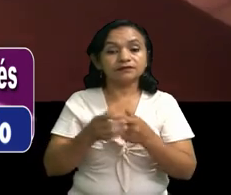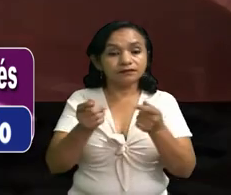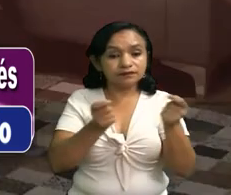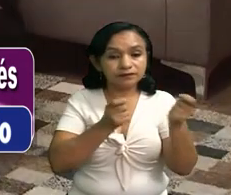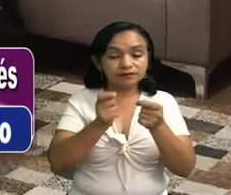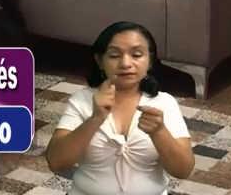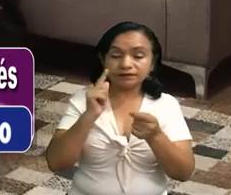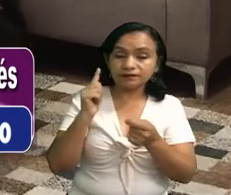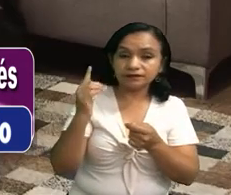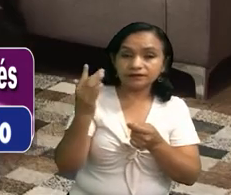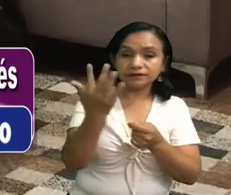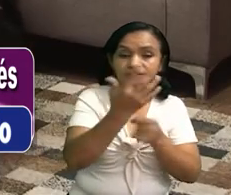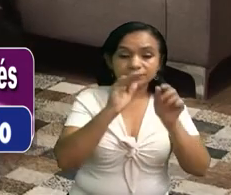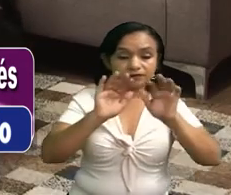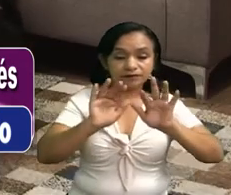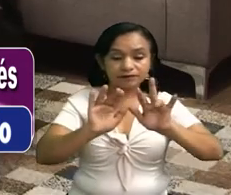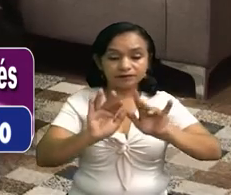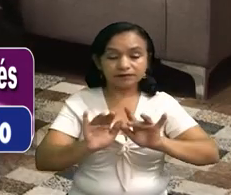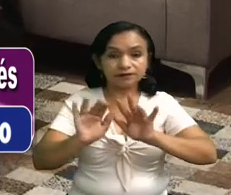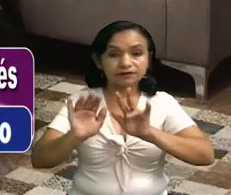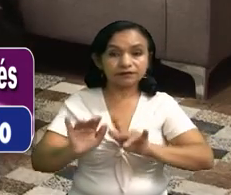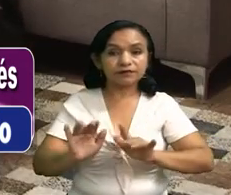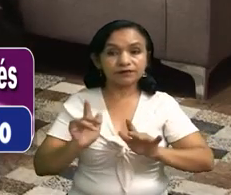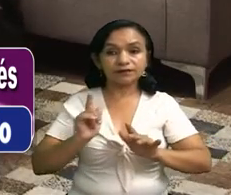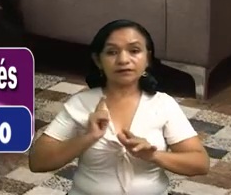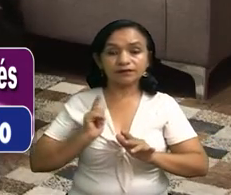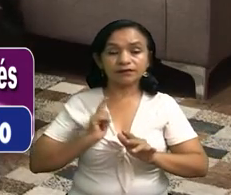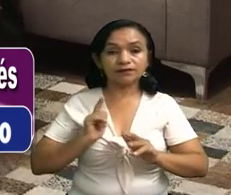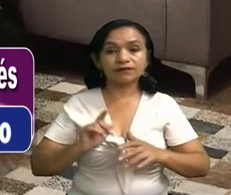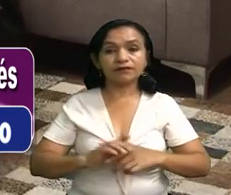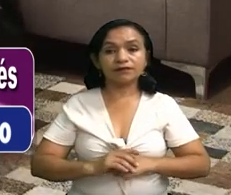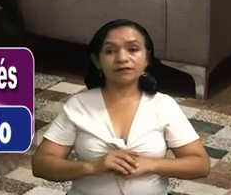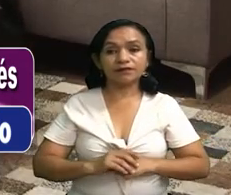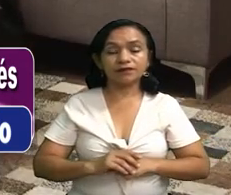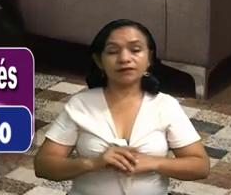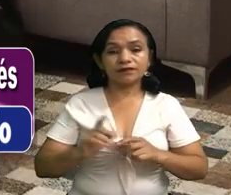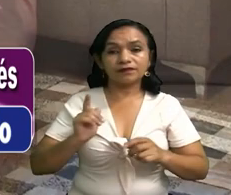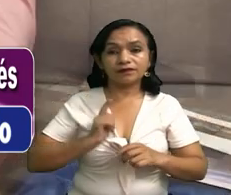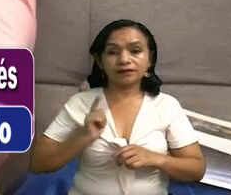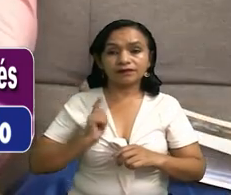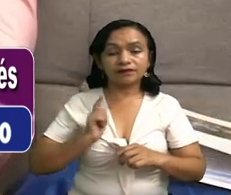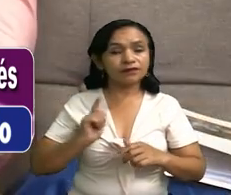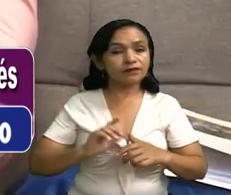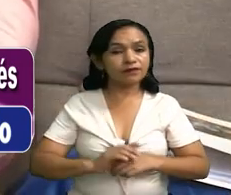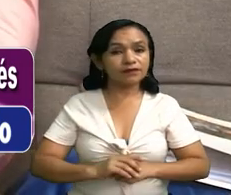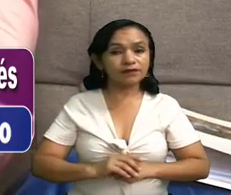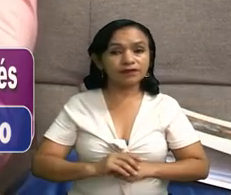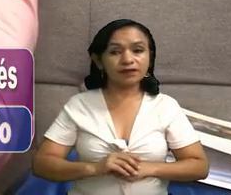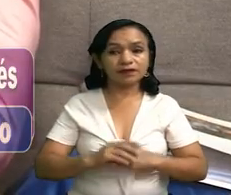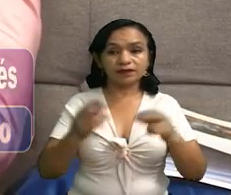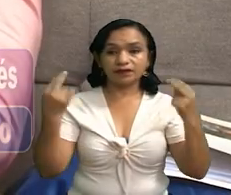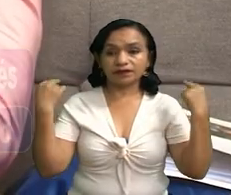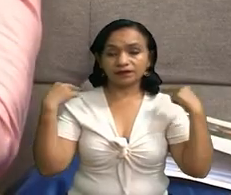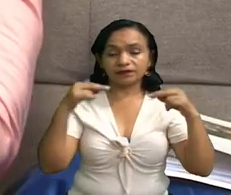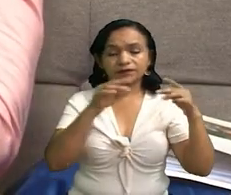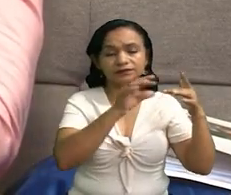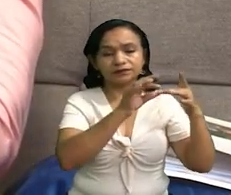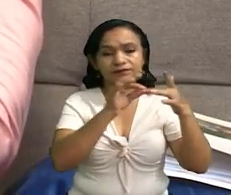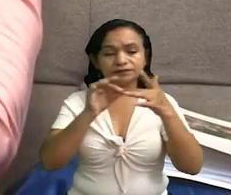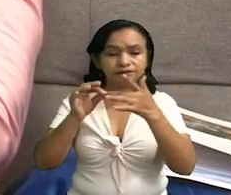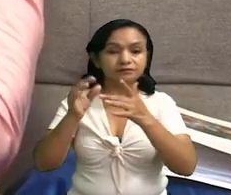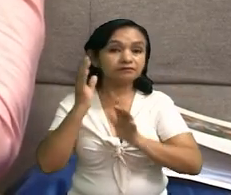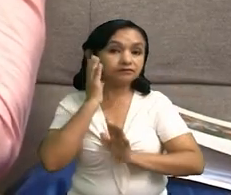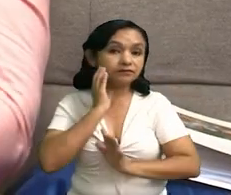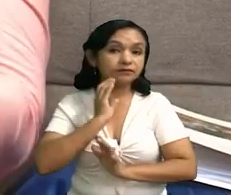toda la tecnología, porque hay nosotros tenemos profesionales que están